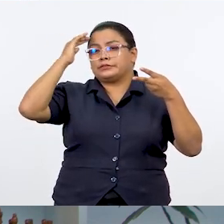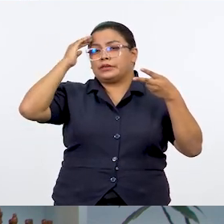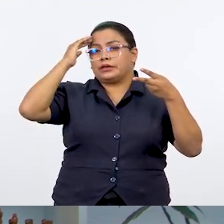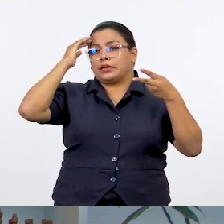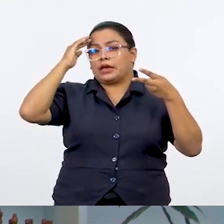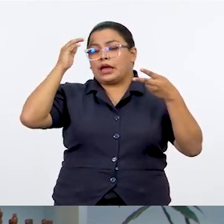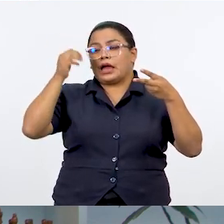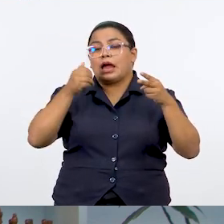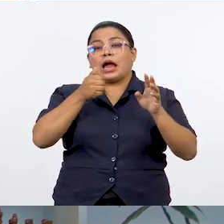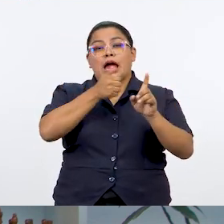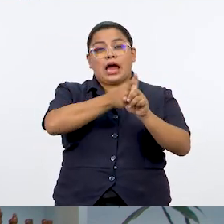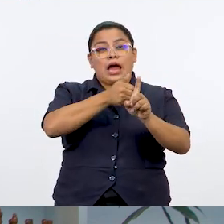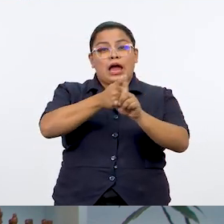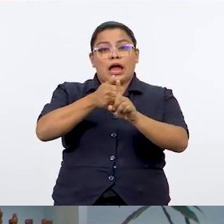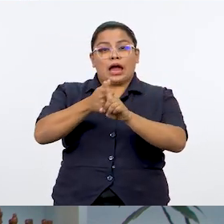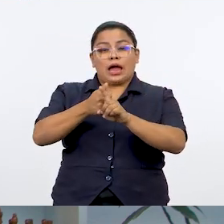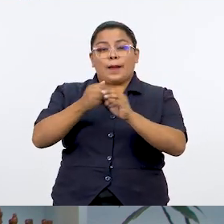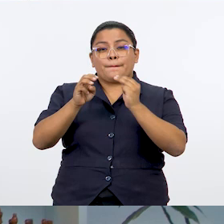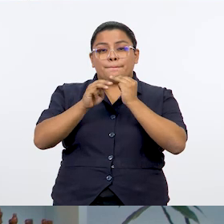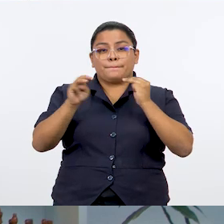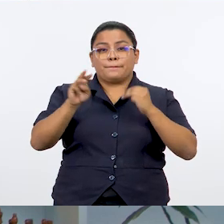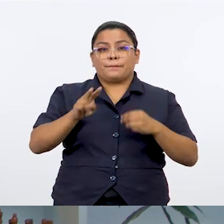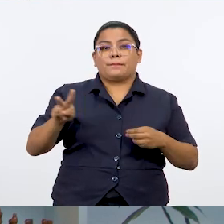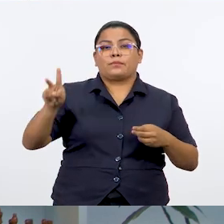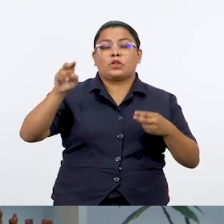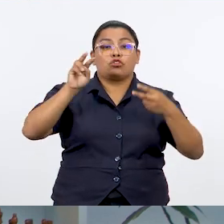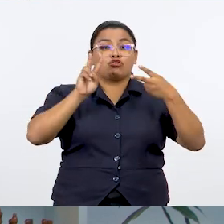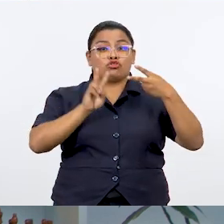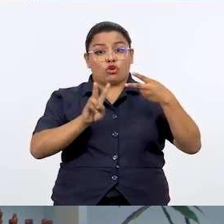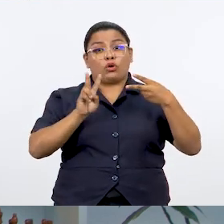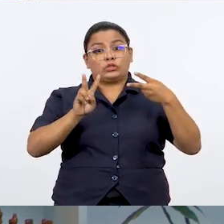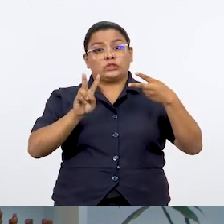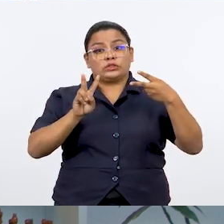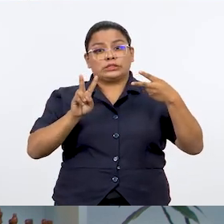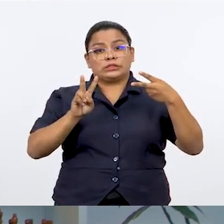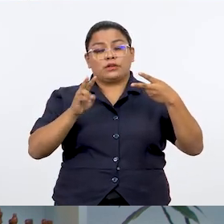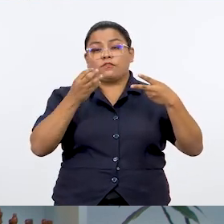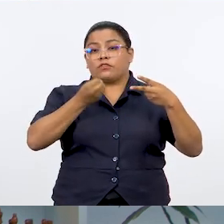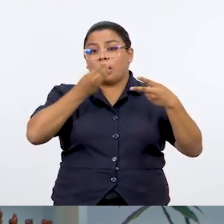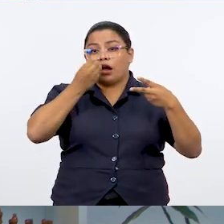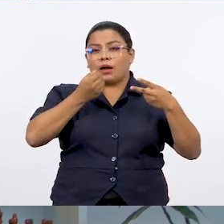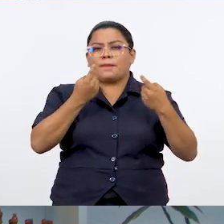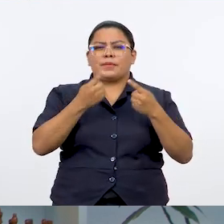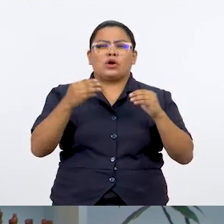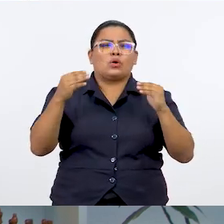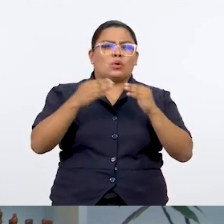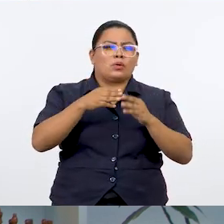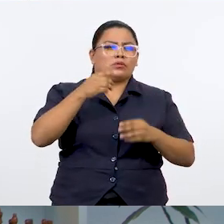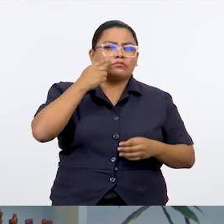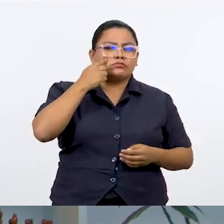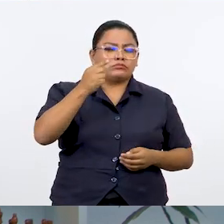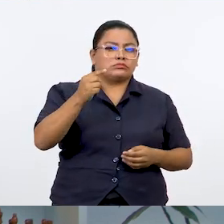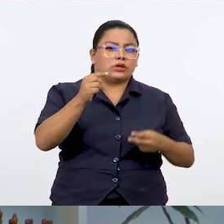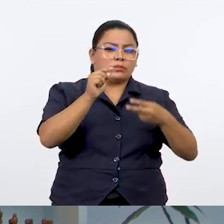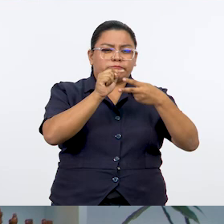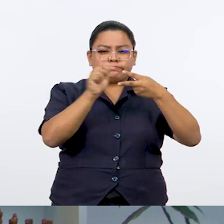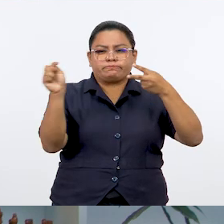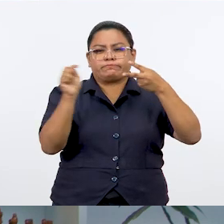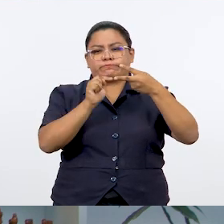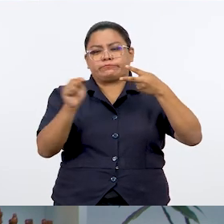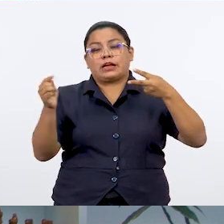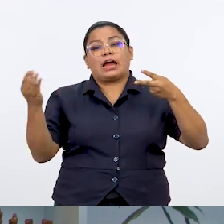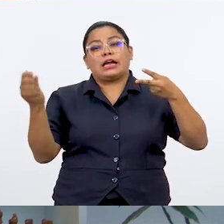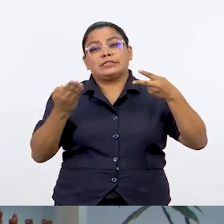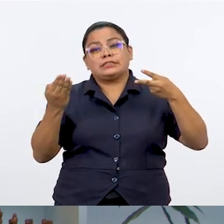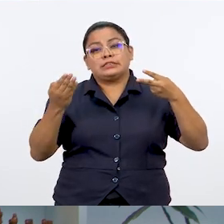para cada metro cuadrado eran 2 girasoles. Pero esto también podemos sacarlo de la gráfica,